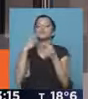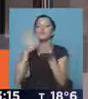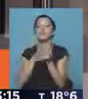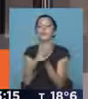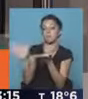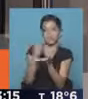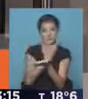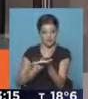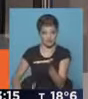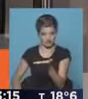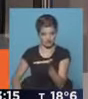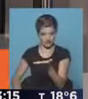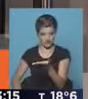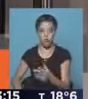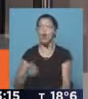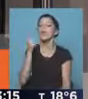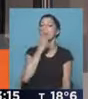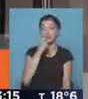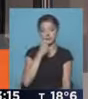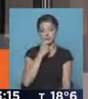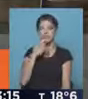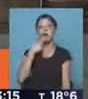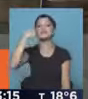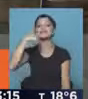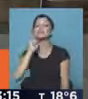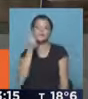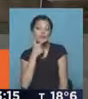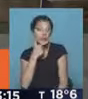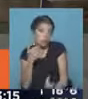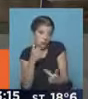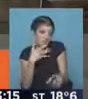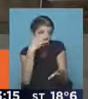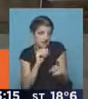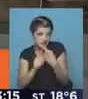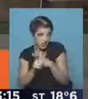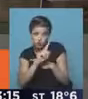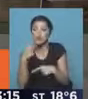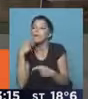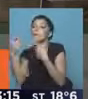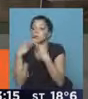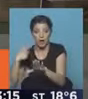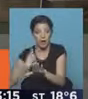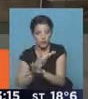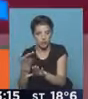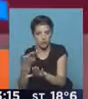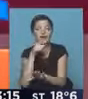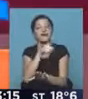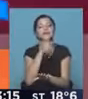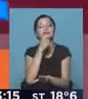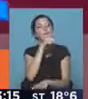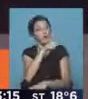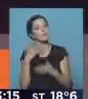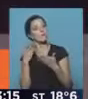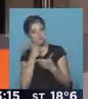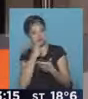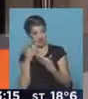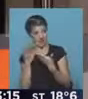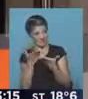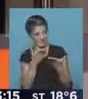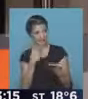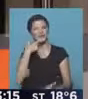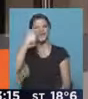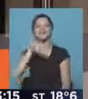caso de Santos, que no estaba obligado a llamar a un referéndum, si hubiera sido asesor político del presidente Juan Manuel Santos, ¿le